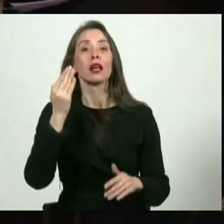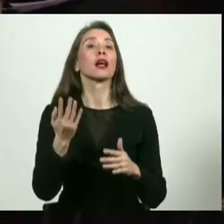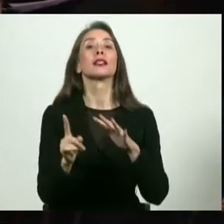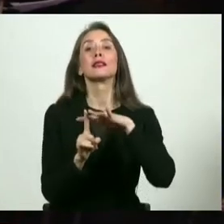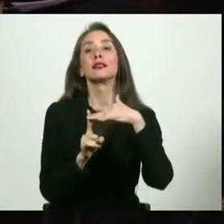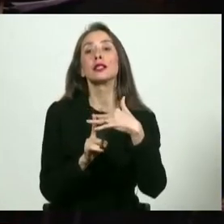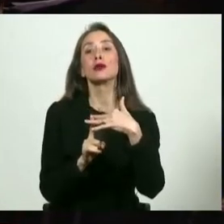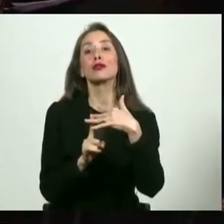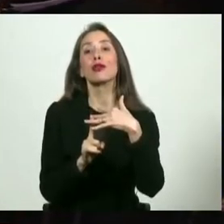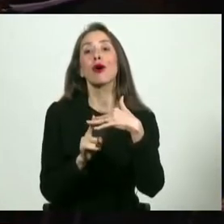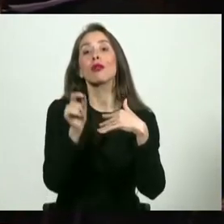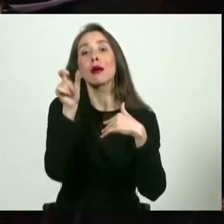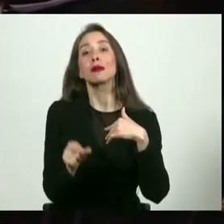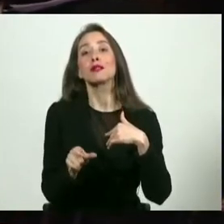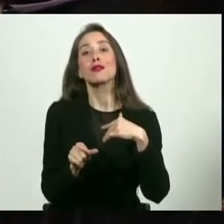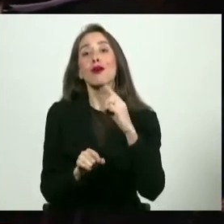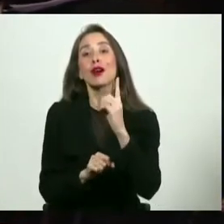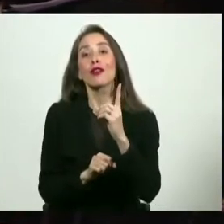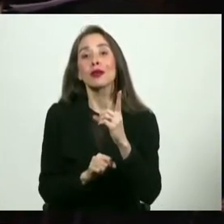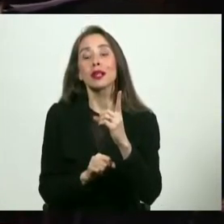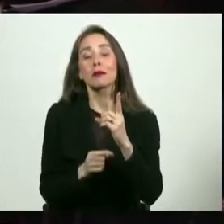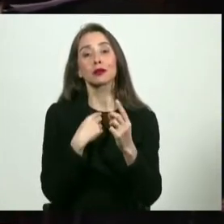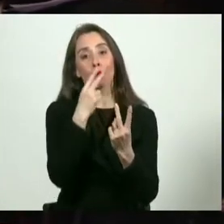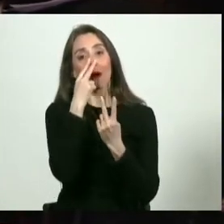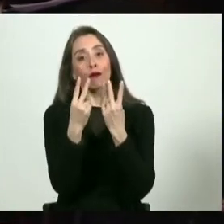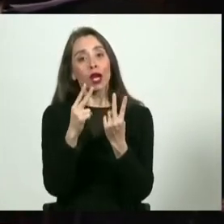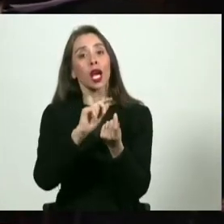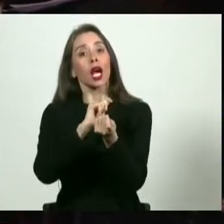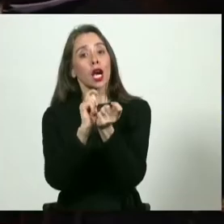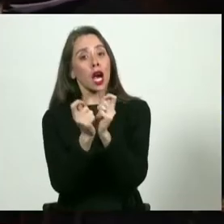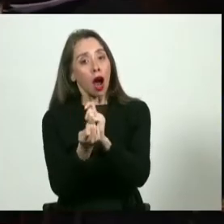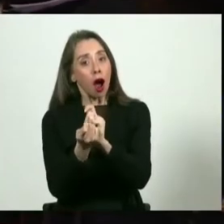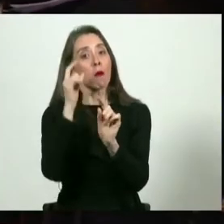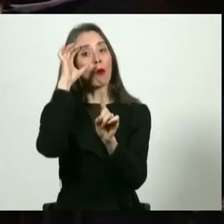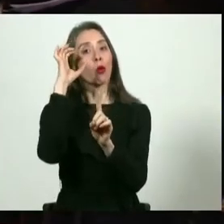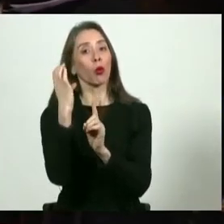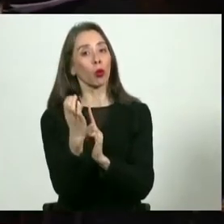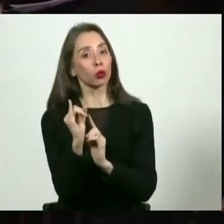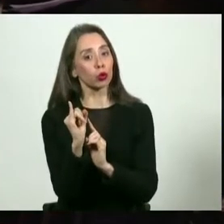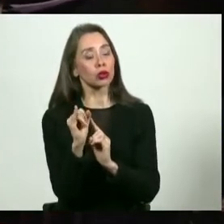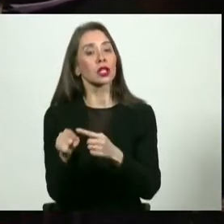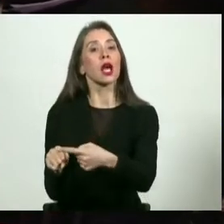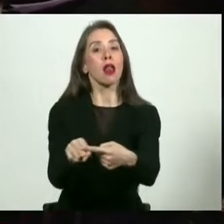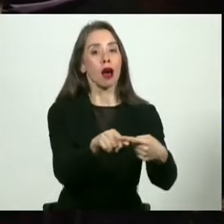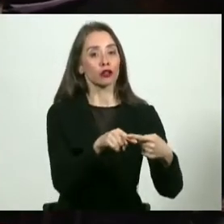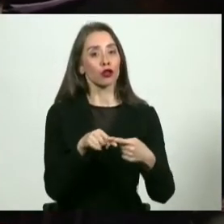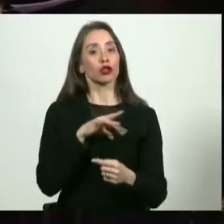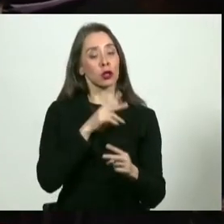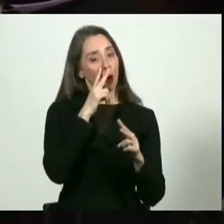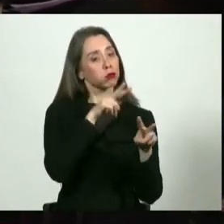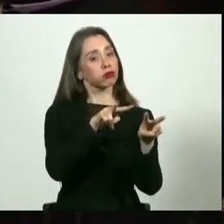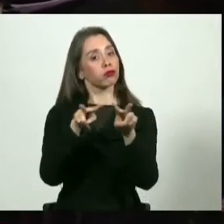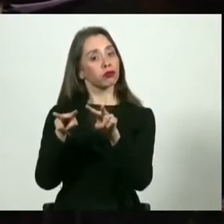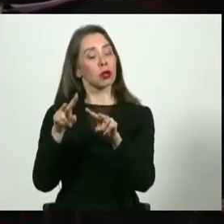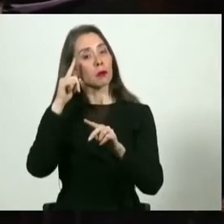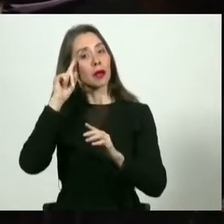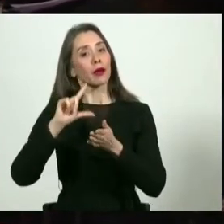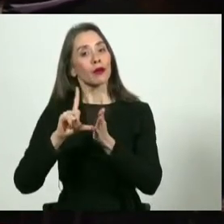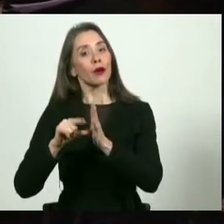de las personas con discapacidad. Yo observo un cambio cultural importante en la sociedad chilena, pero observo un